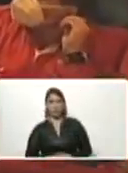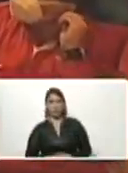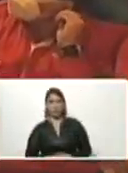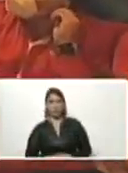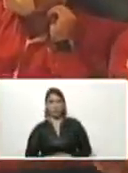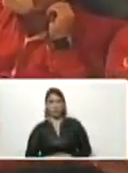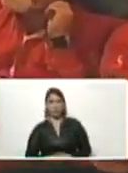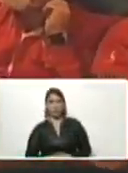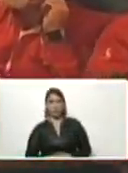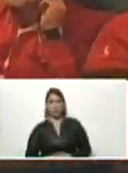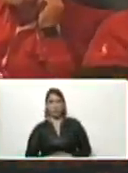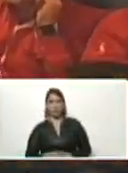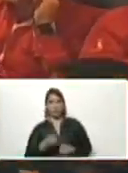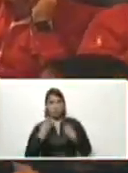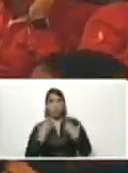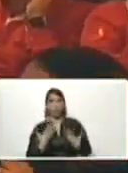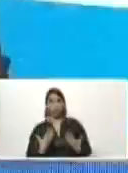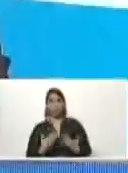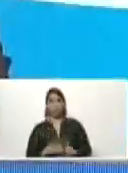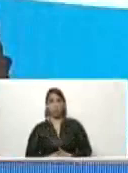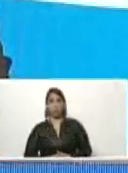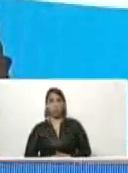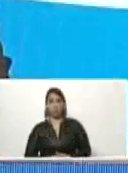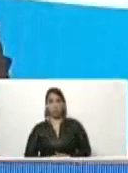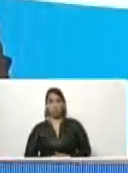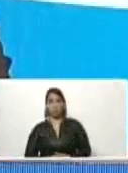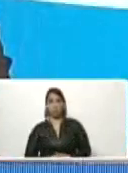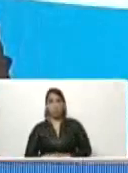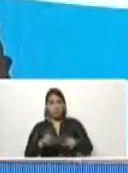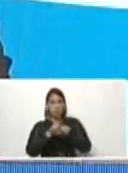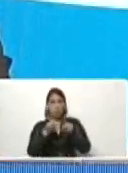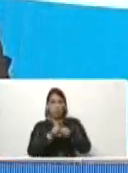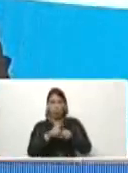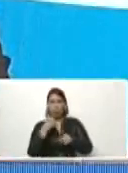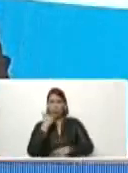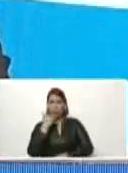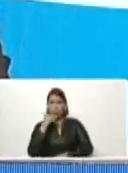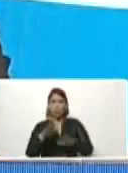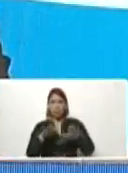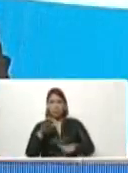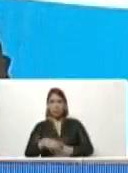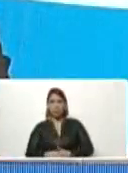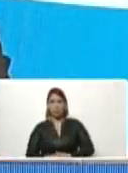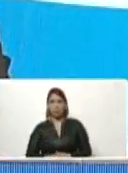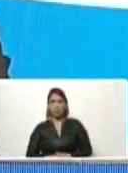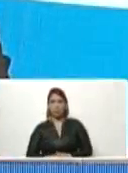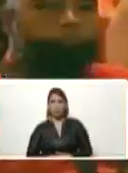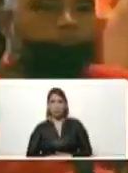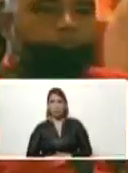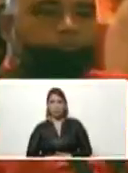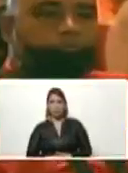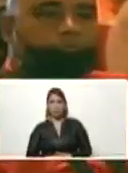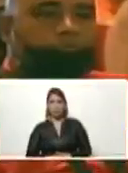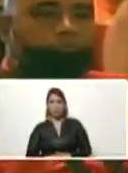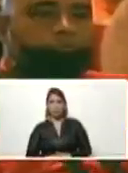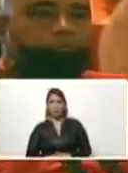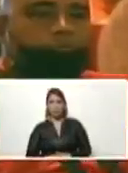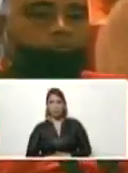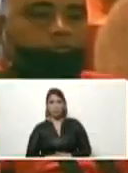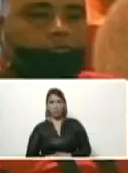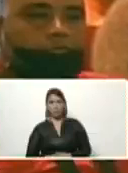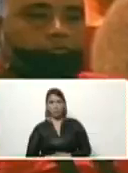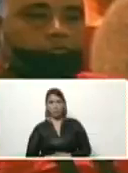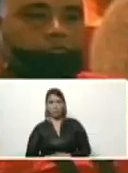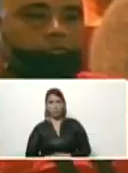Pero qué buena caracterización. Ah, Ernesto, mira. ¿Cómo es esto? No habrá, pues, más esclavos